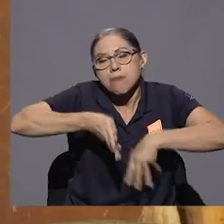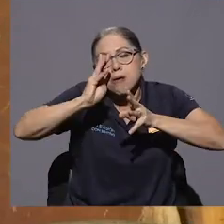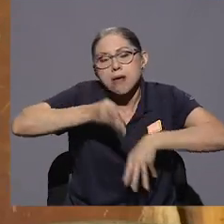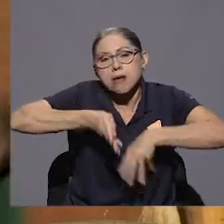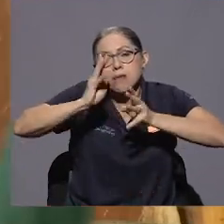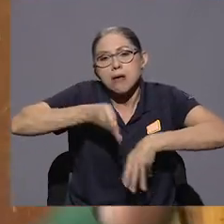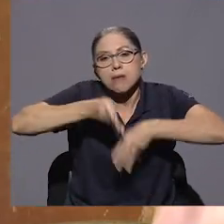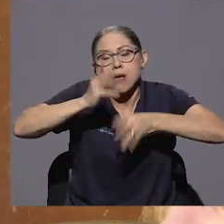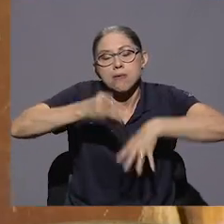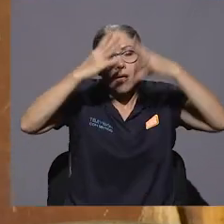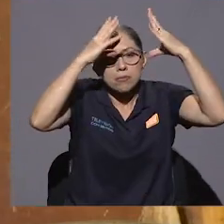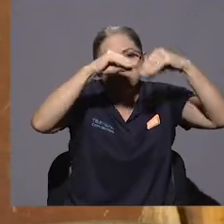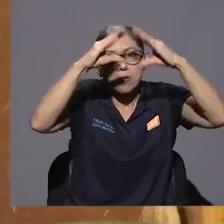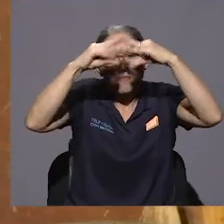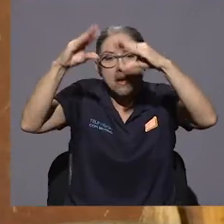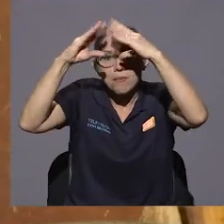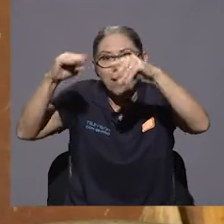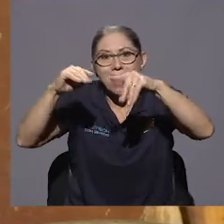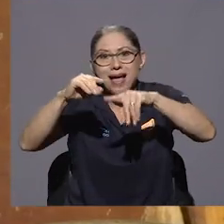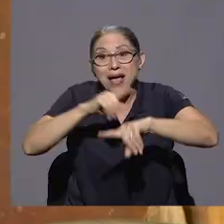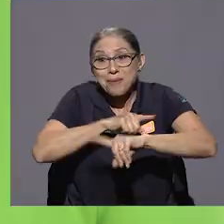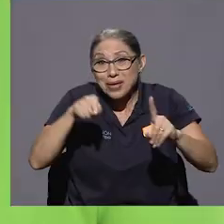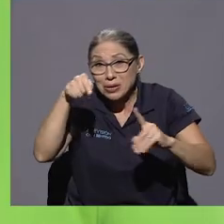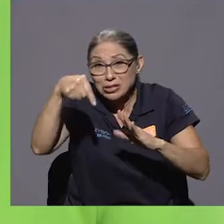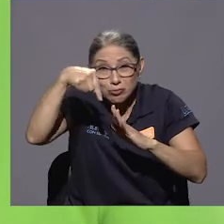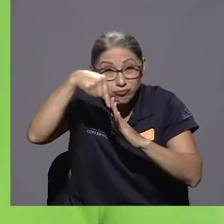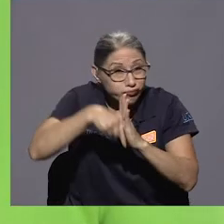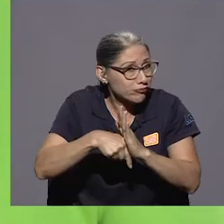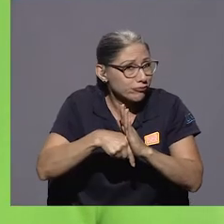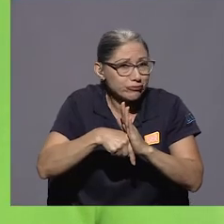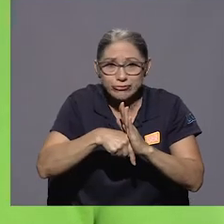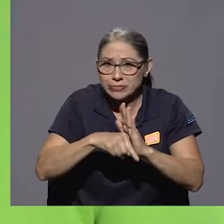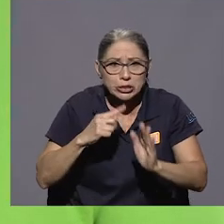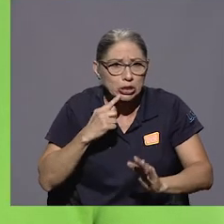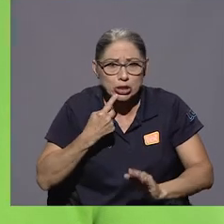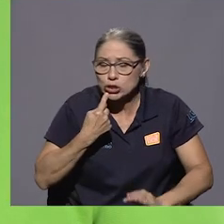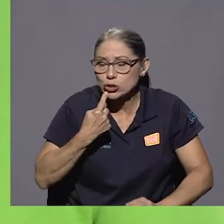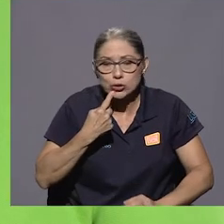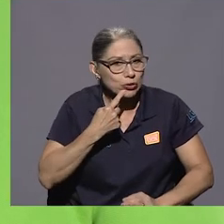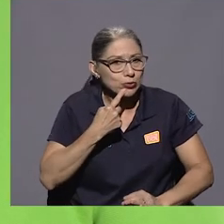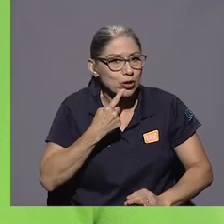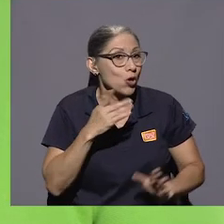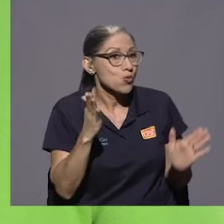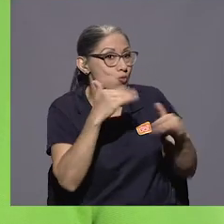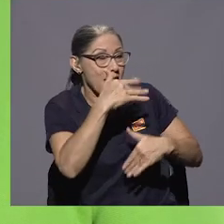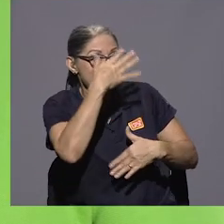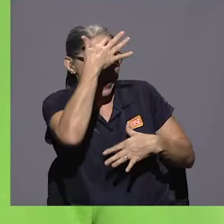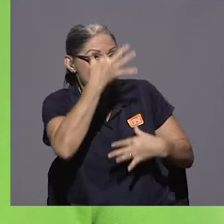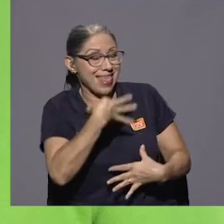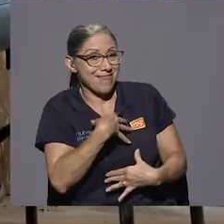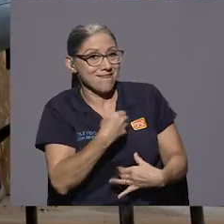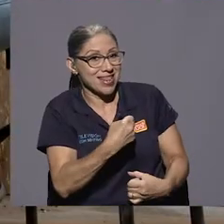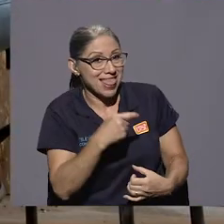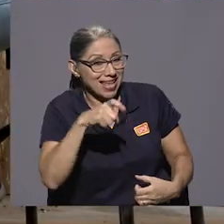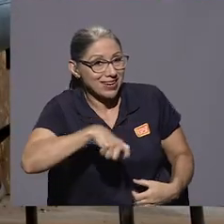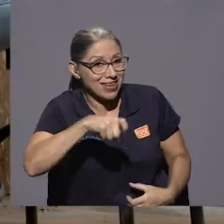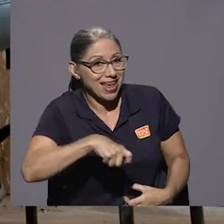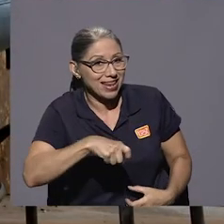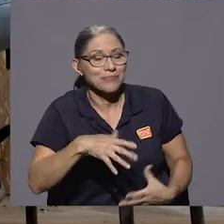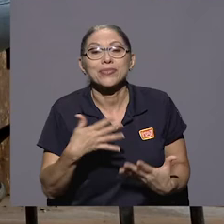informaciones, y a veces no con la profundidad y con la seriedad que... La credibilidad siempre va a valer mucho. Que requiere.